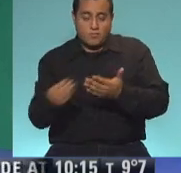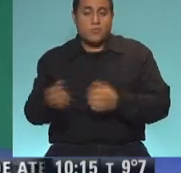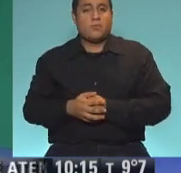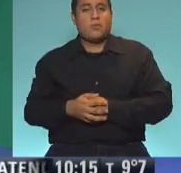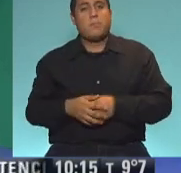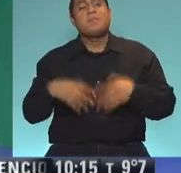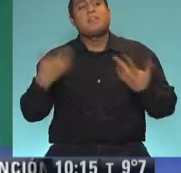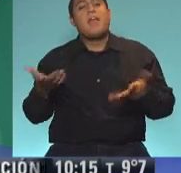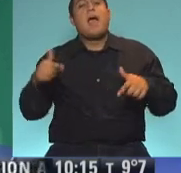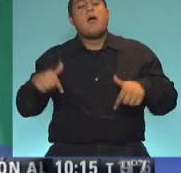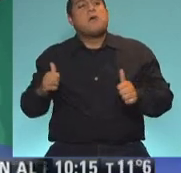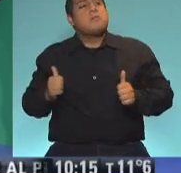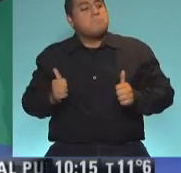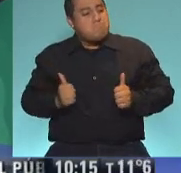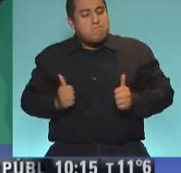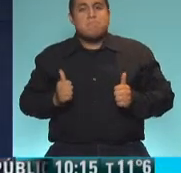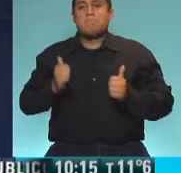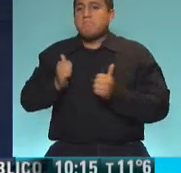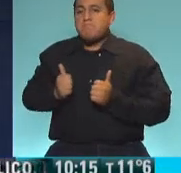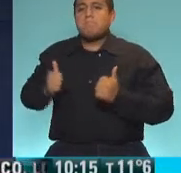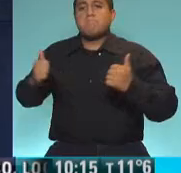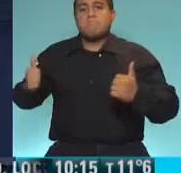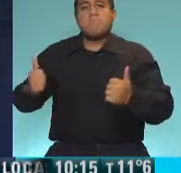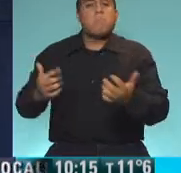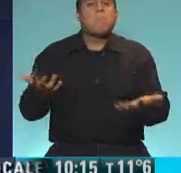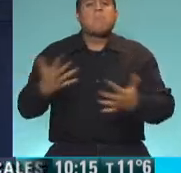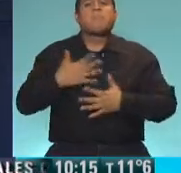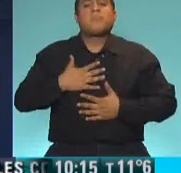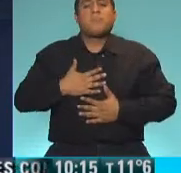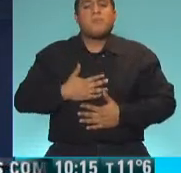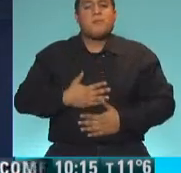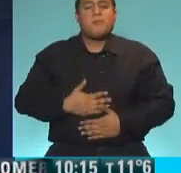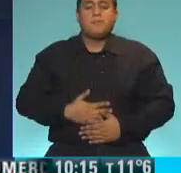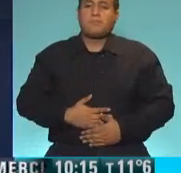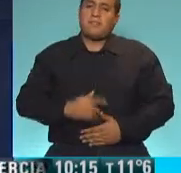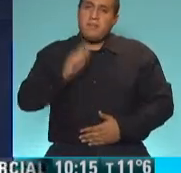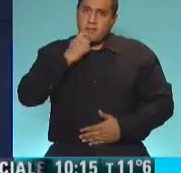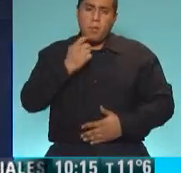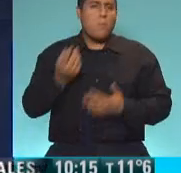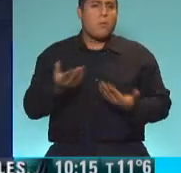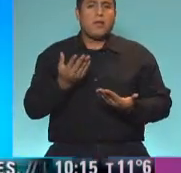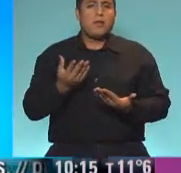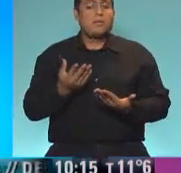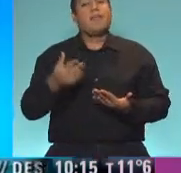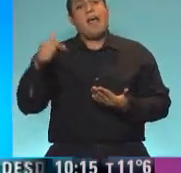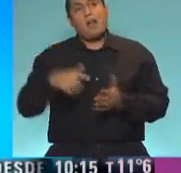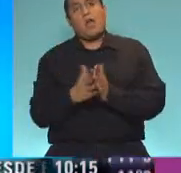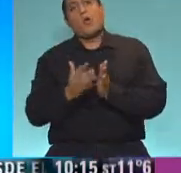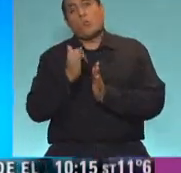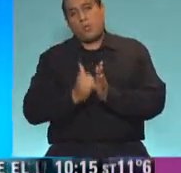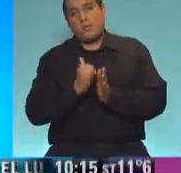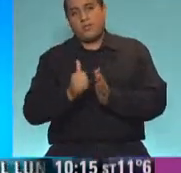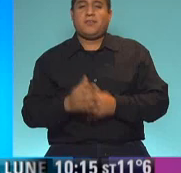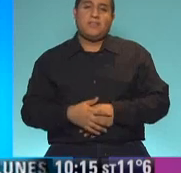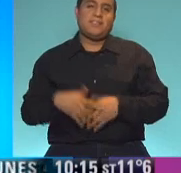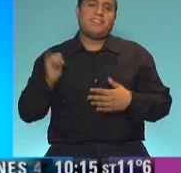Estamos sentados, y cuando estamos sentados en este rinconcito tan lindo, tranquilo y agradable, ¿qué viene? ¿Viene el momento cuento? Viene el